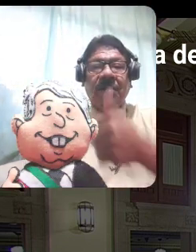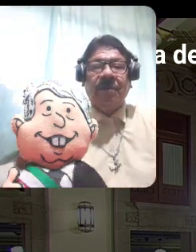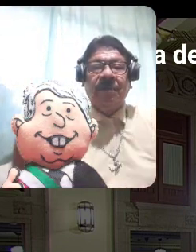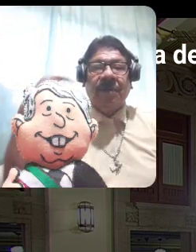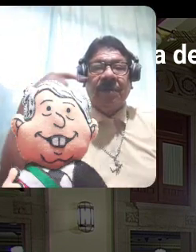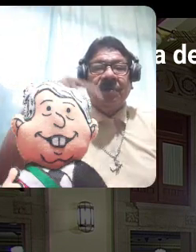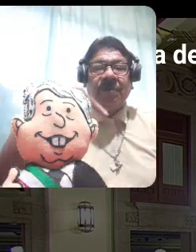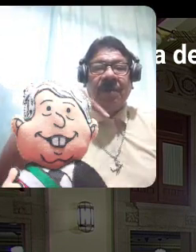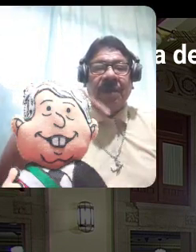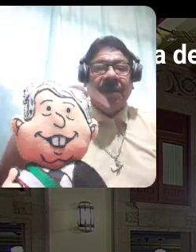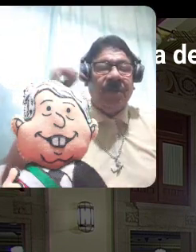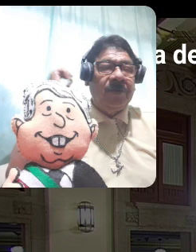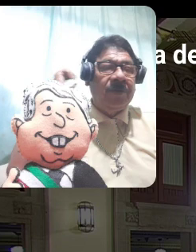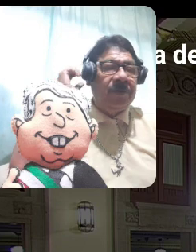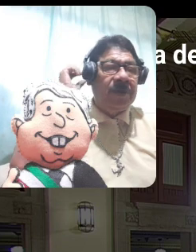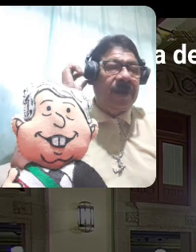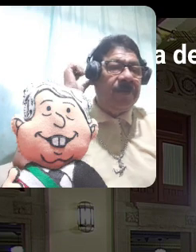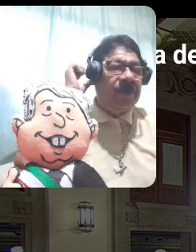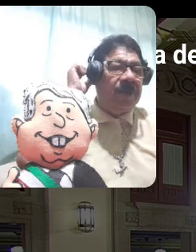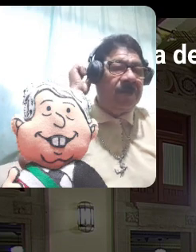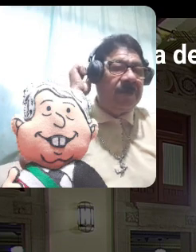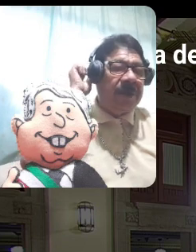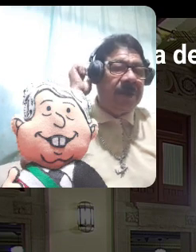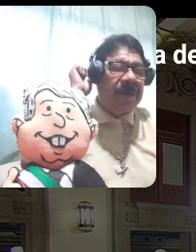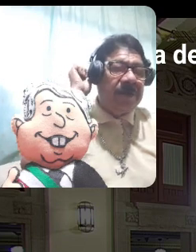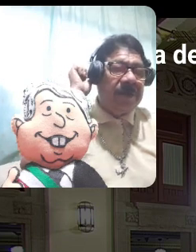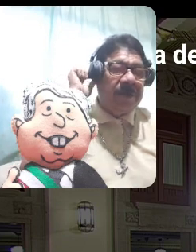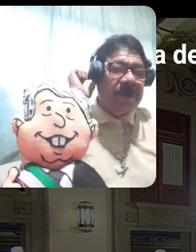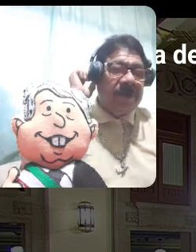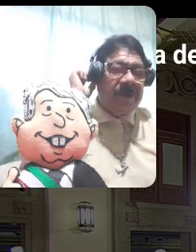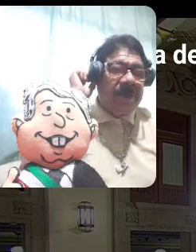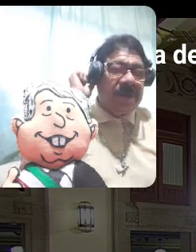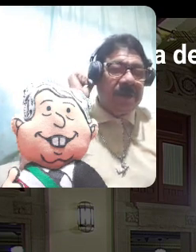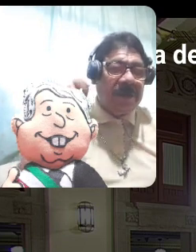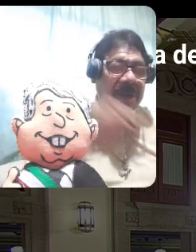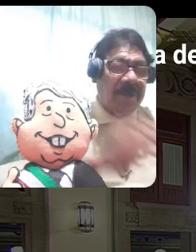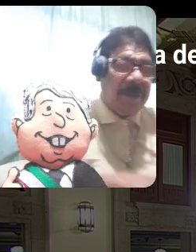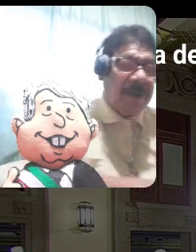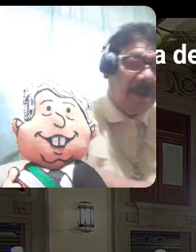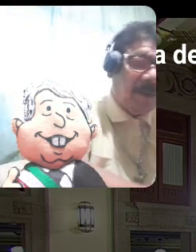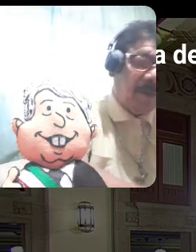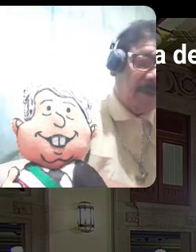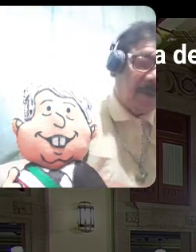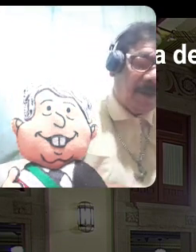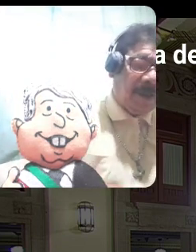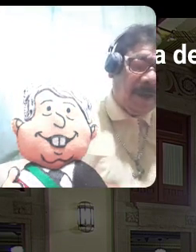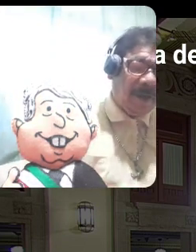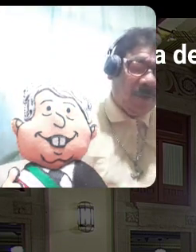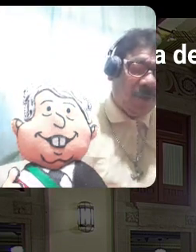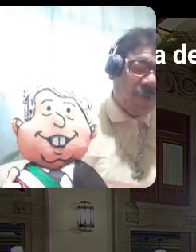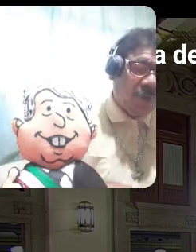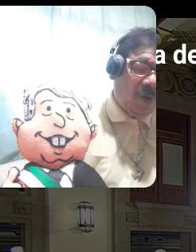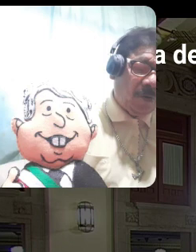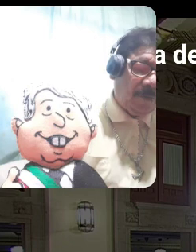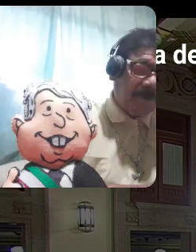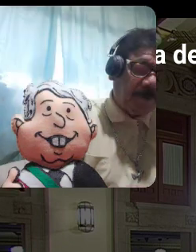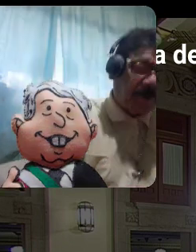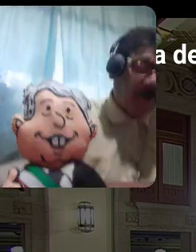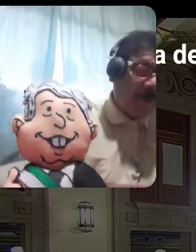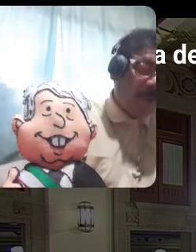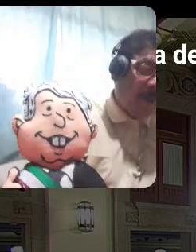Cruz. No se les olvida nuestro like, ¿no? Ya cambió de nombre, se llama Canal